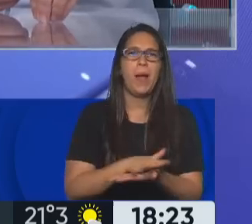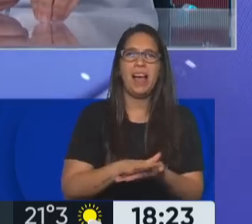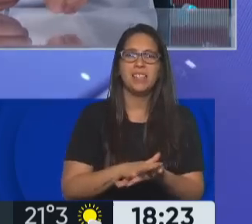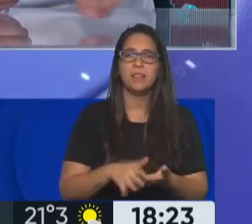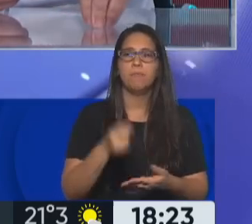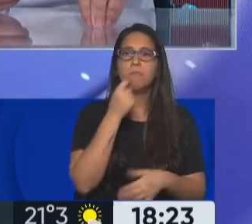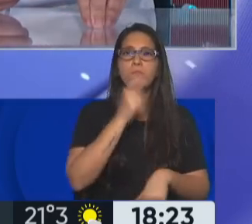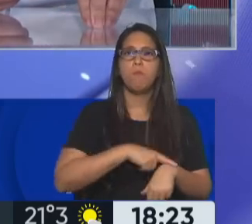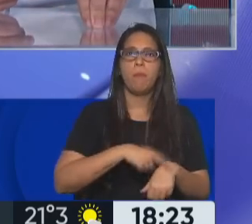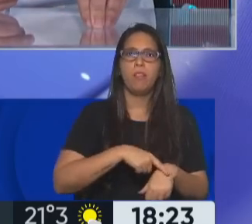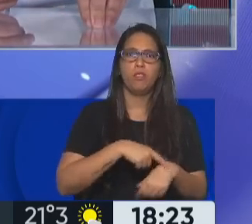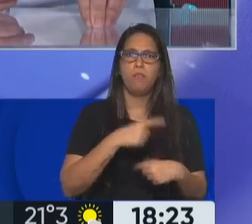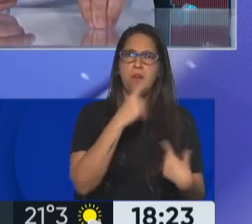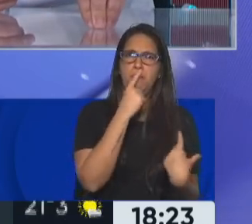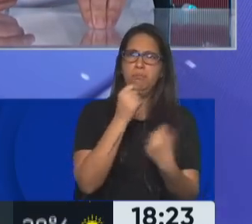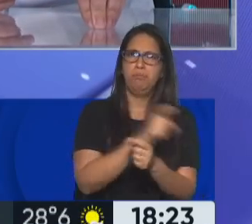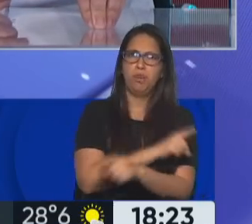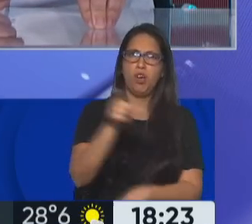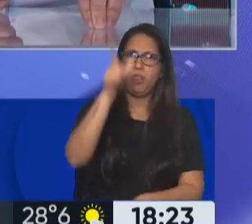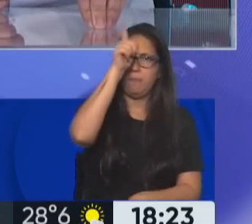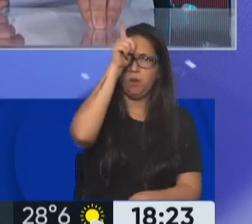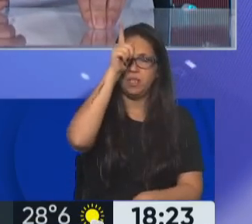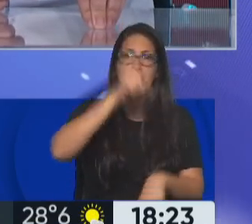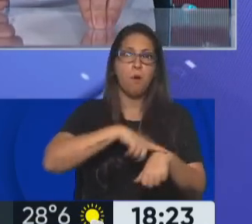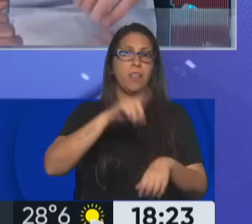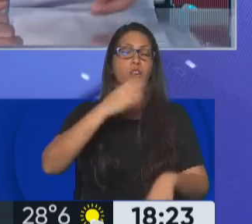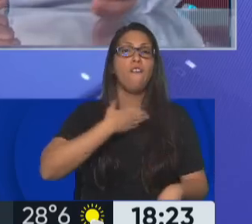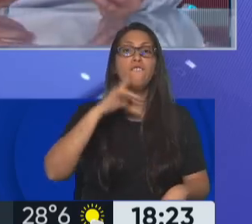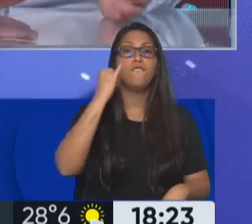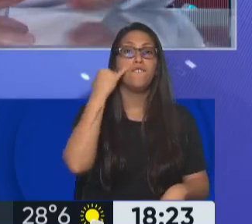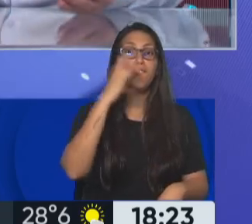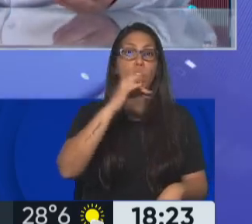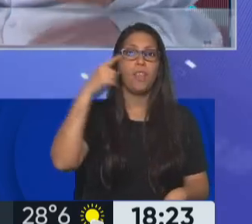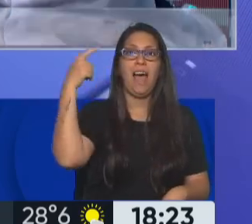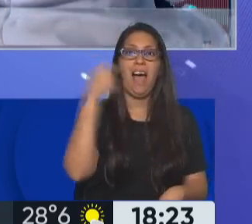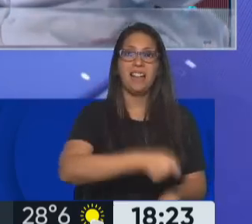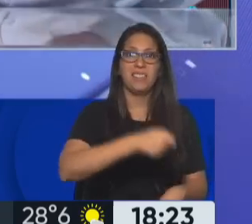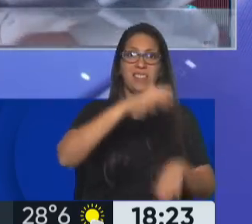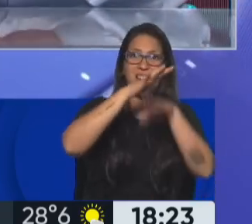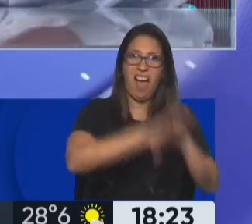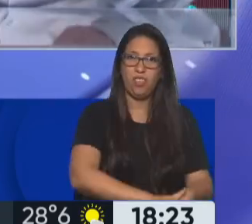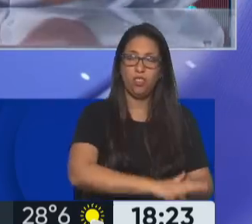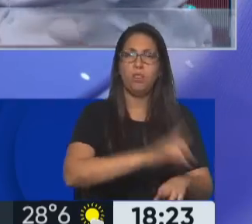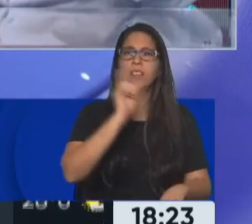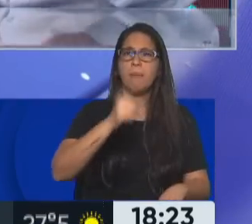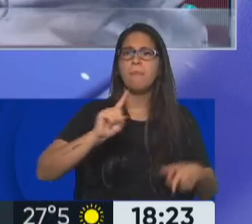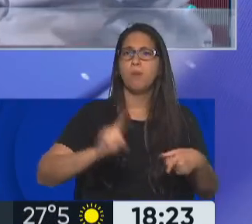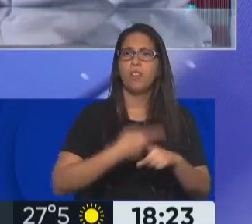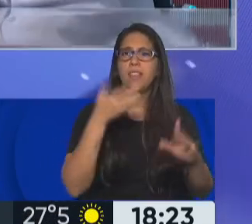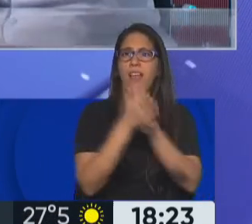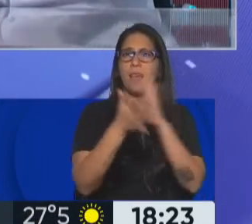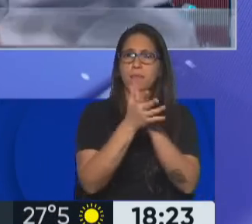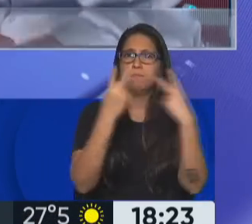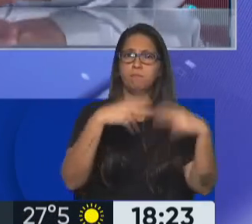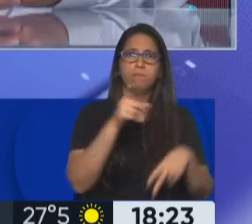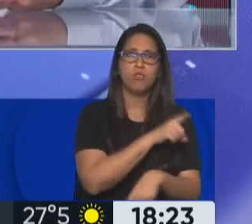en una oleada de cuestionamiento a la policía después del asesinato de George Floyd y de cuestionamiento a las políticas migratorias cuasi